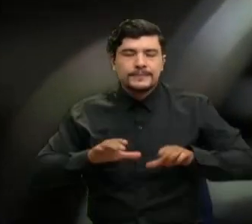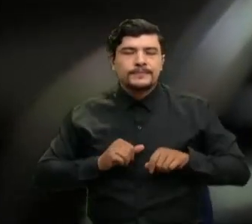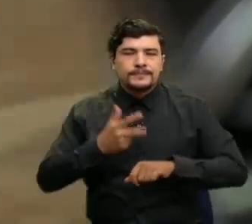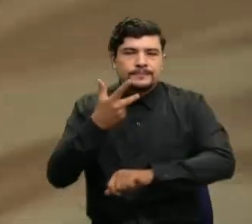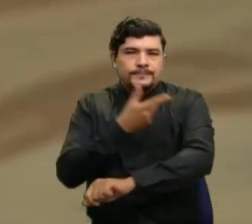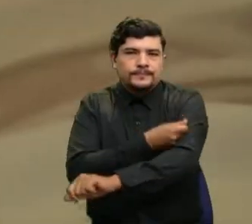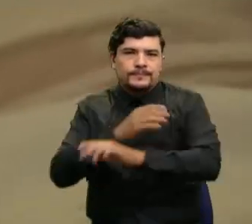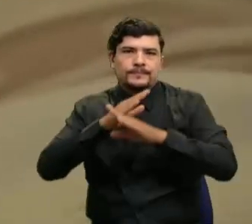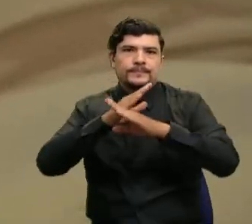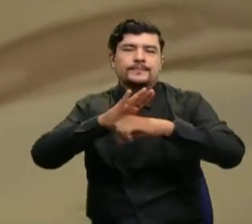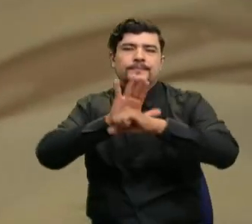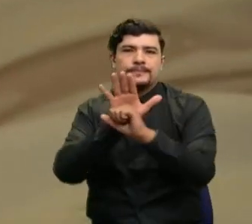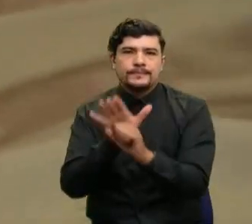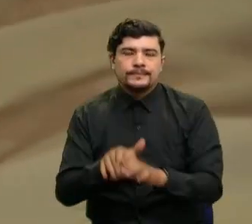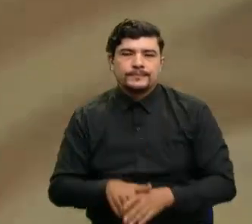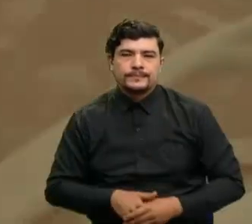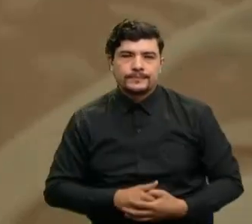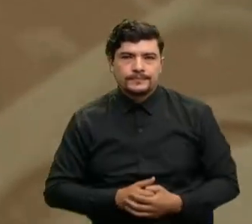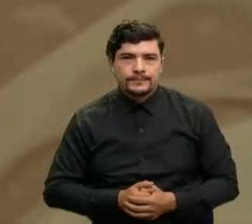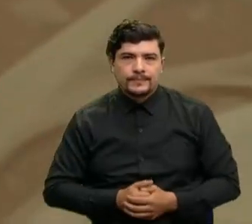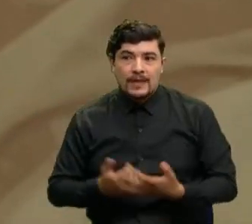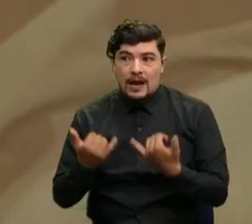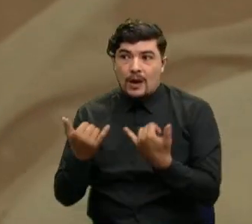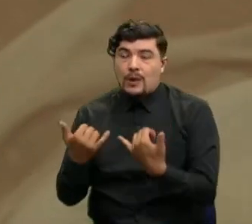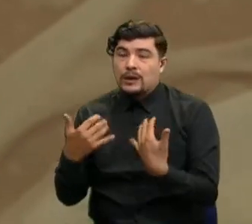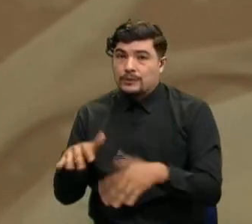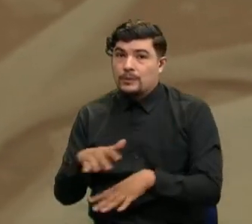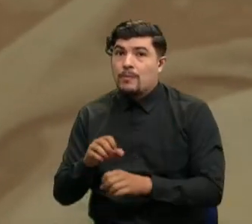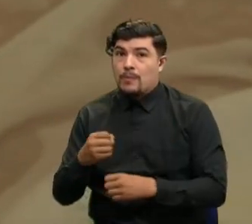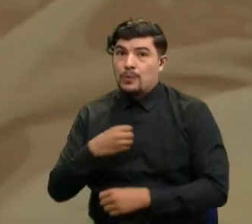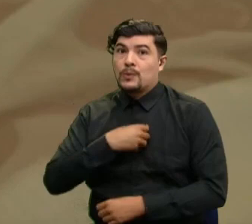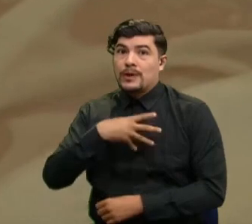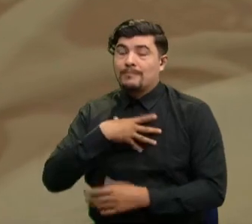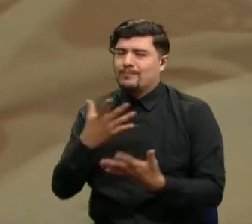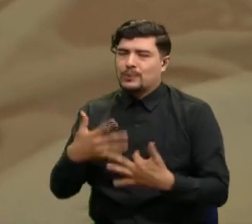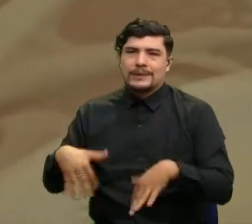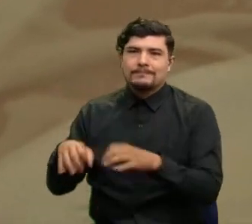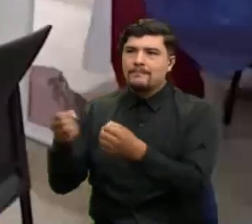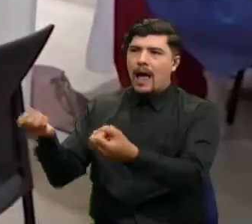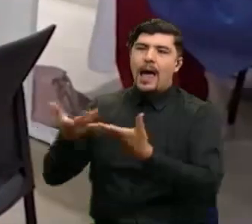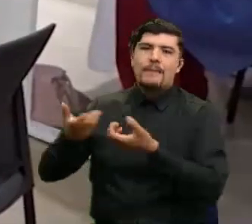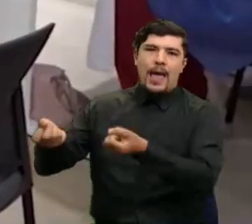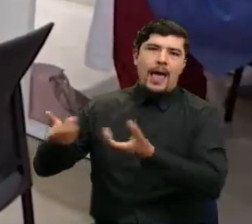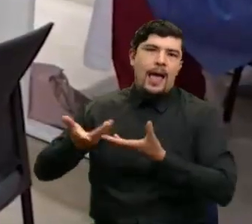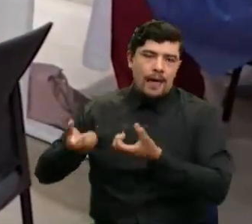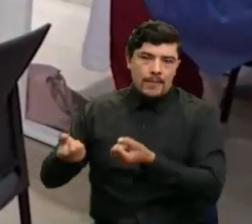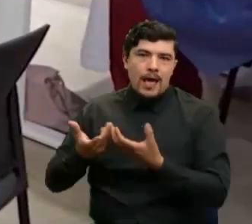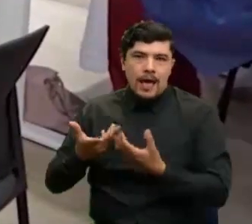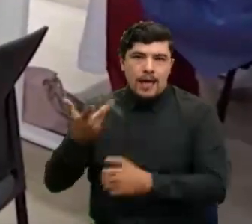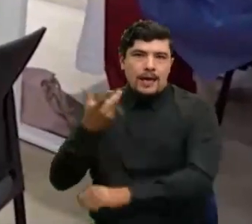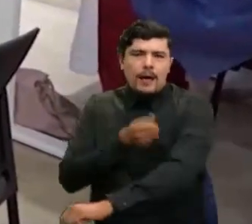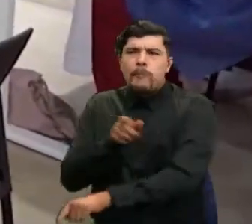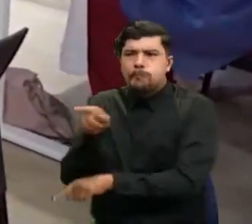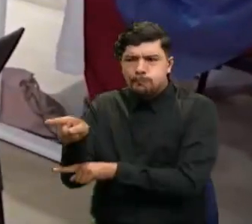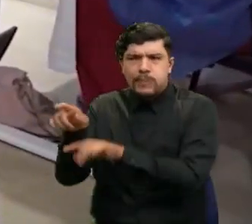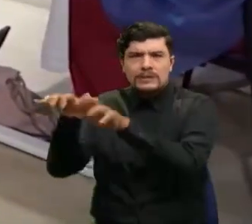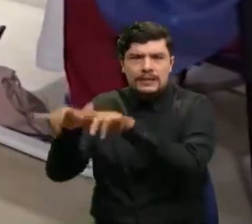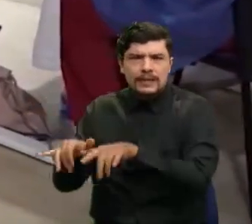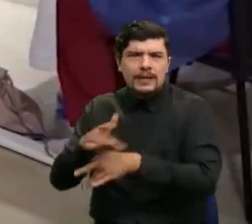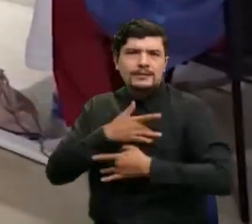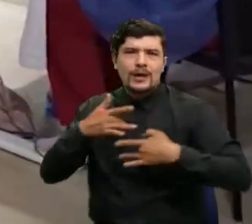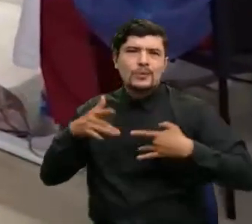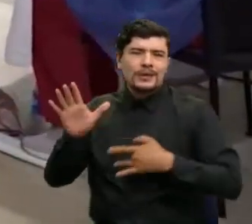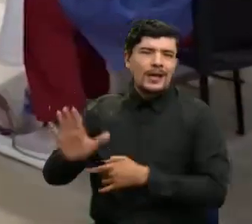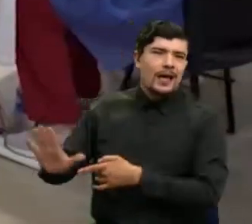una posibilidad enorme porque están llegando las vacunas. En la Secretaría de Salud Departamental hay una logística